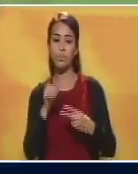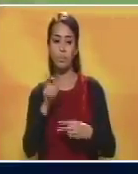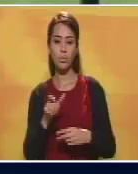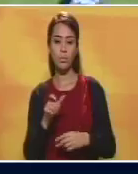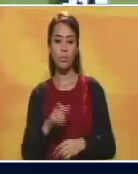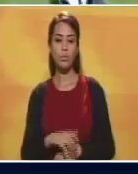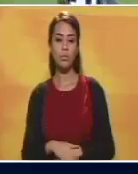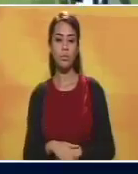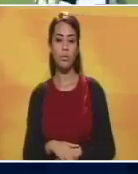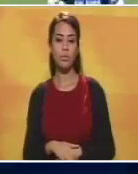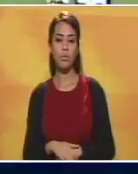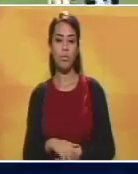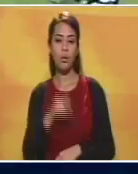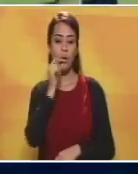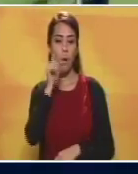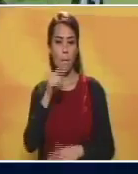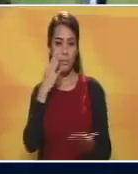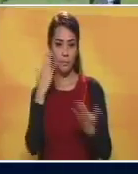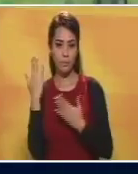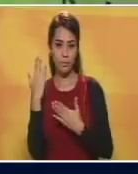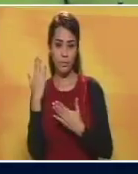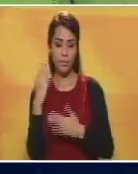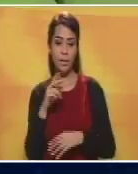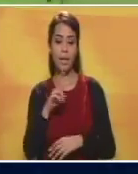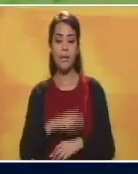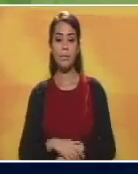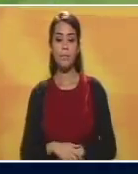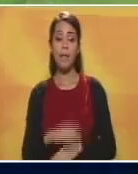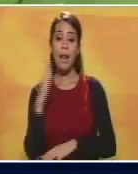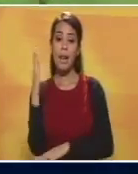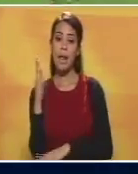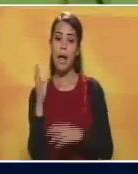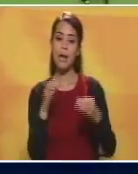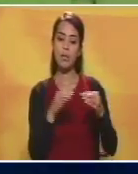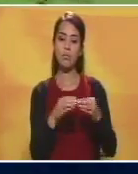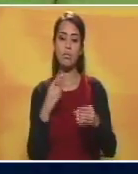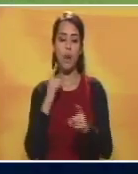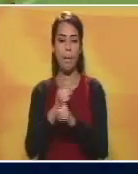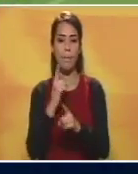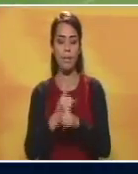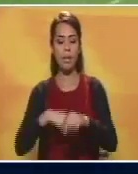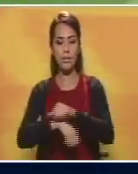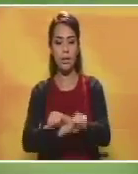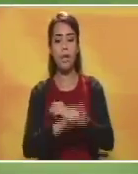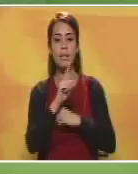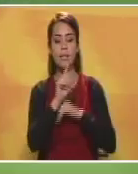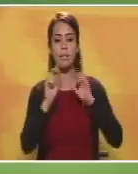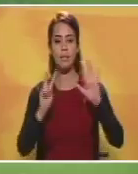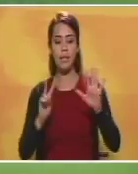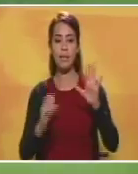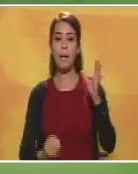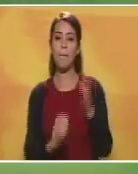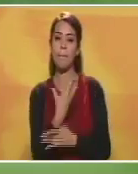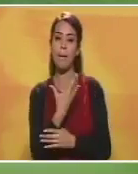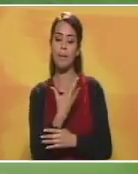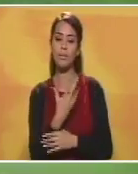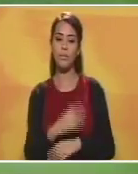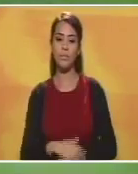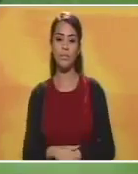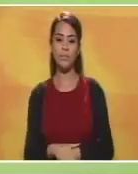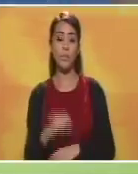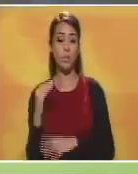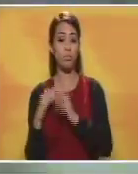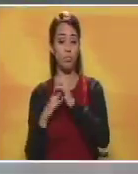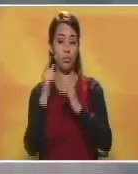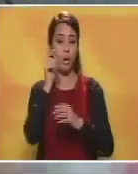máxima, por intermedio de Iron del Valle. El Lara se medirá a Corinthians el 17 de mayo en un choque directo por el